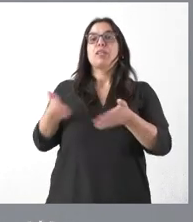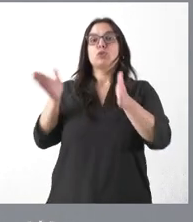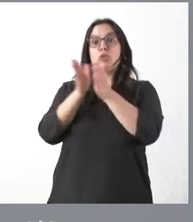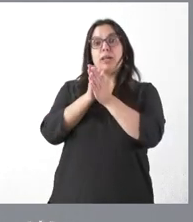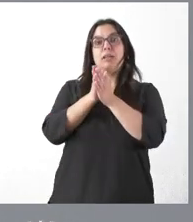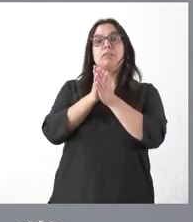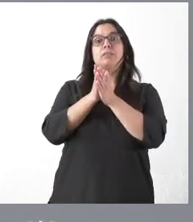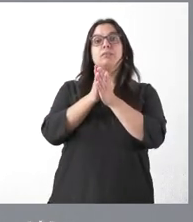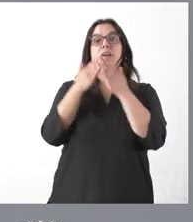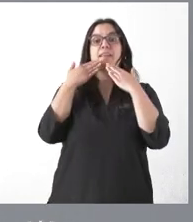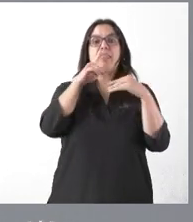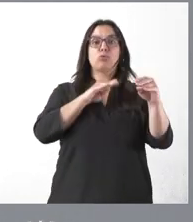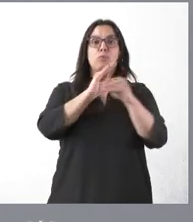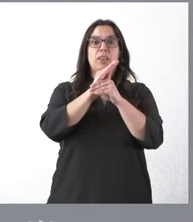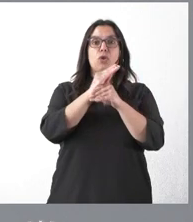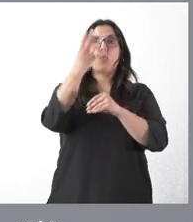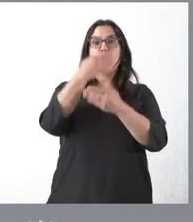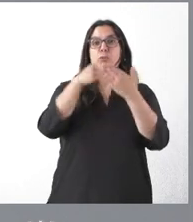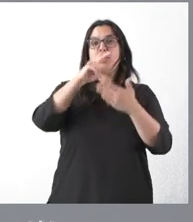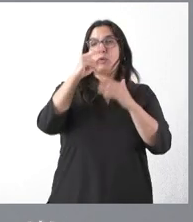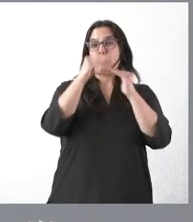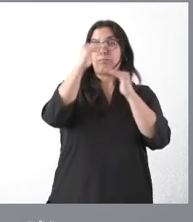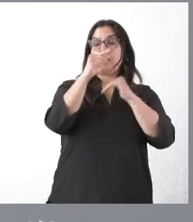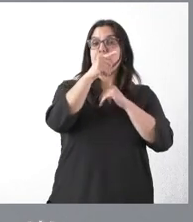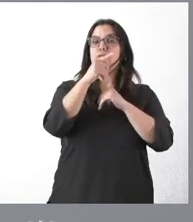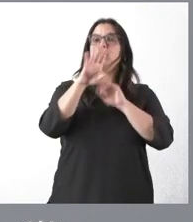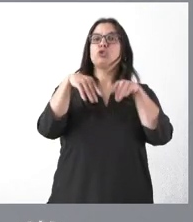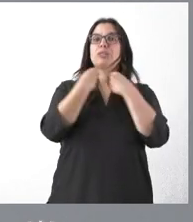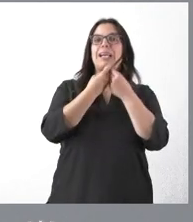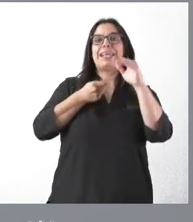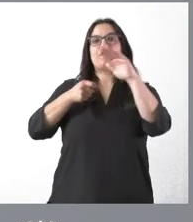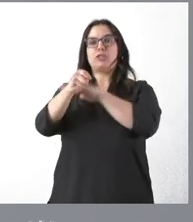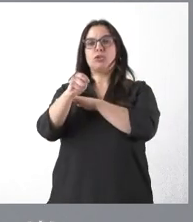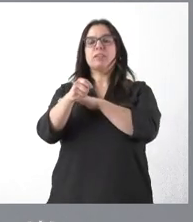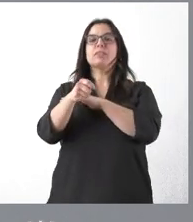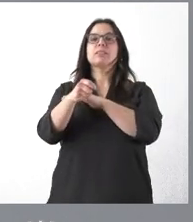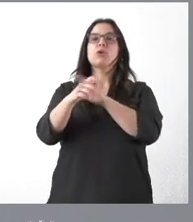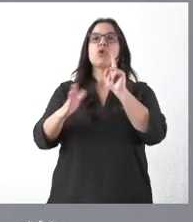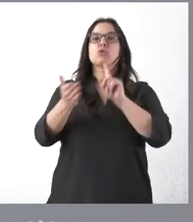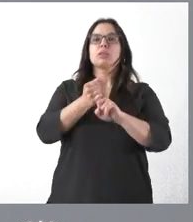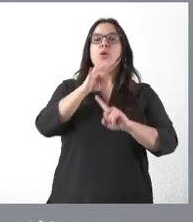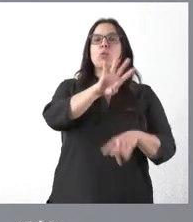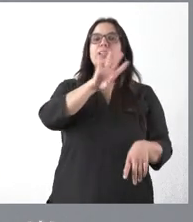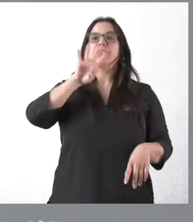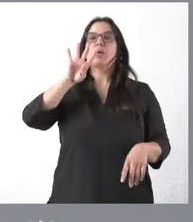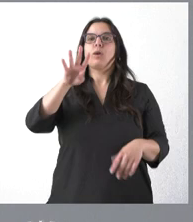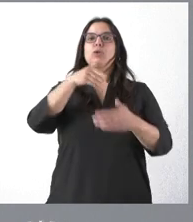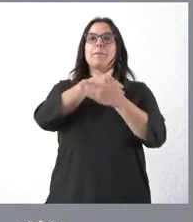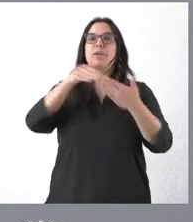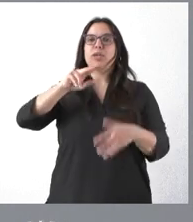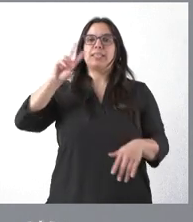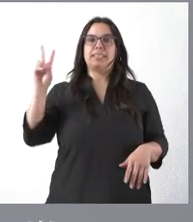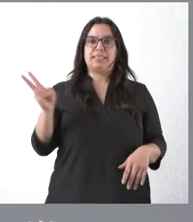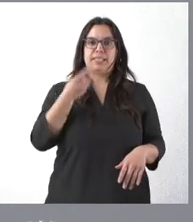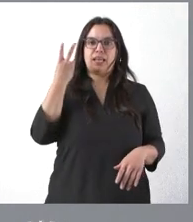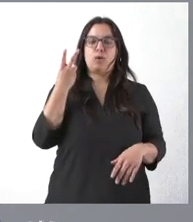estas subvenciones de algo más de 4 millones de euros son inversiones que alcanzan los 44 millones de euros